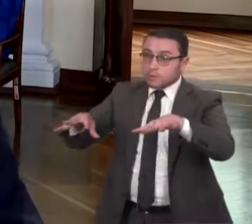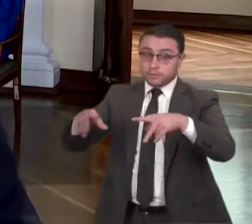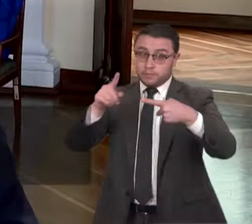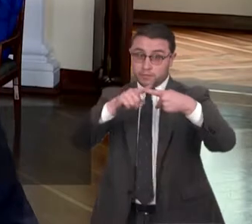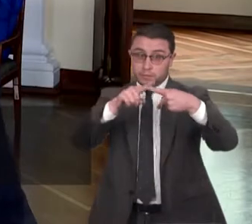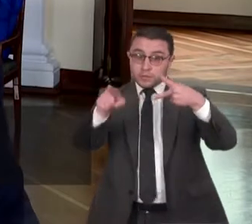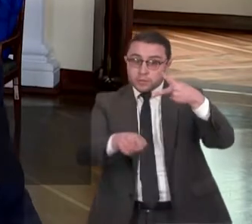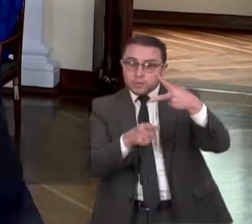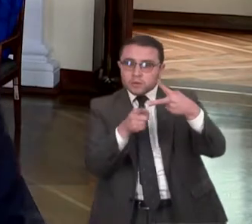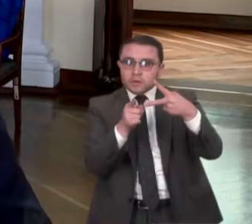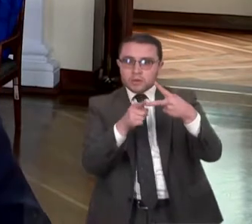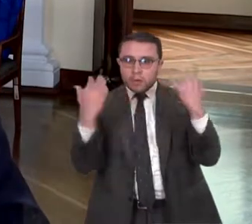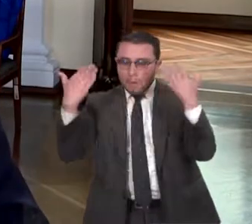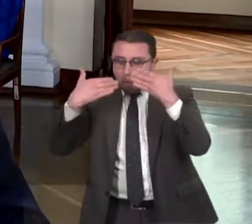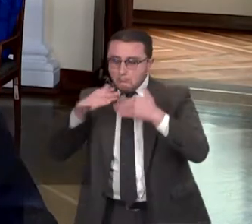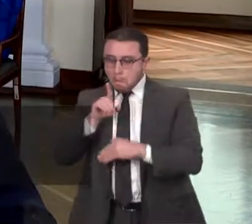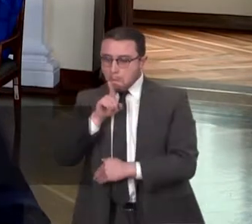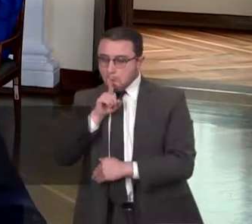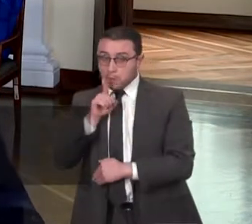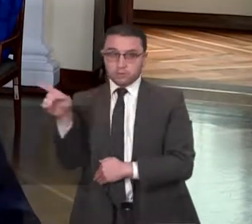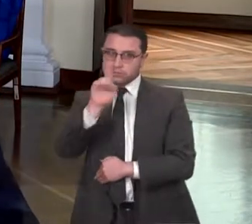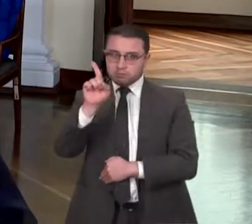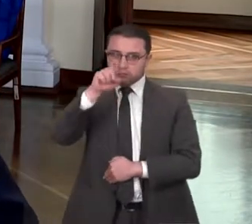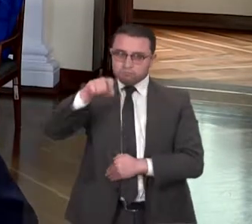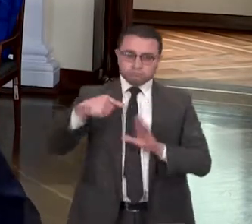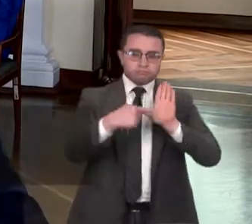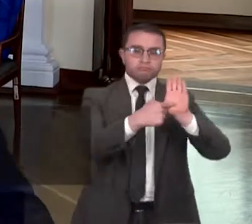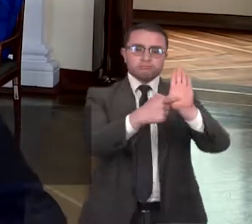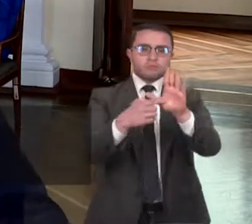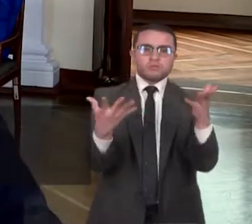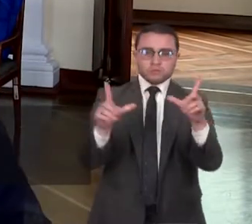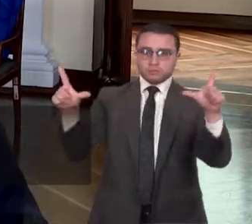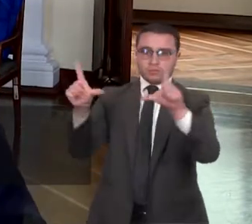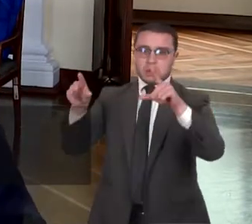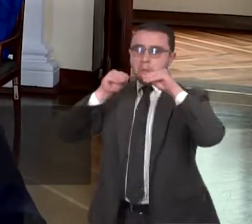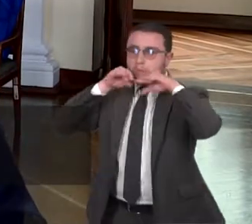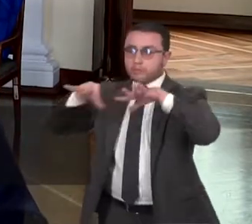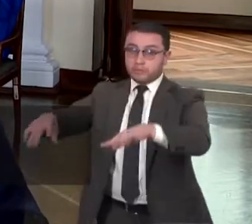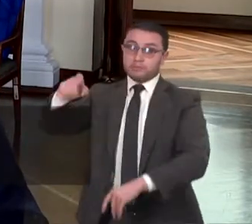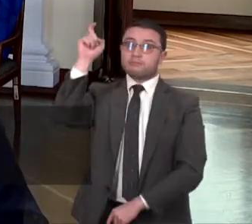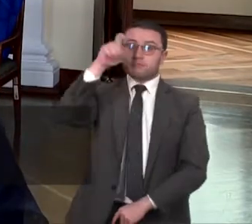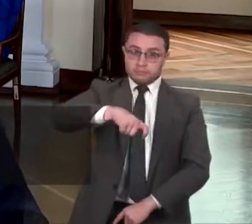escondidas ni encerronas, sino de frente a la gente y con transmisión por televisión obligatoriamente.